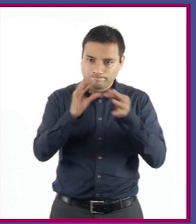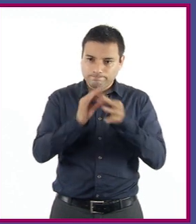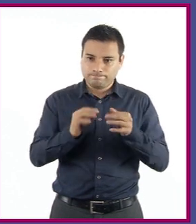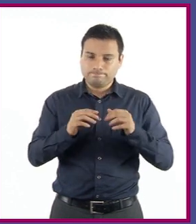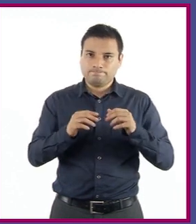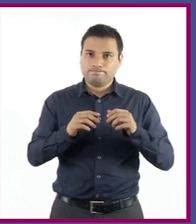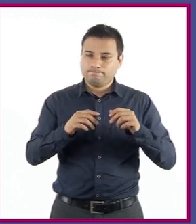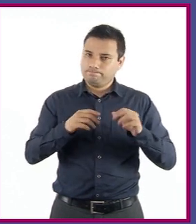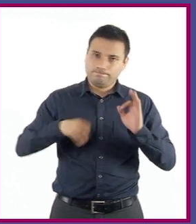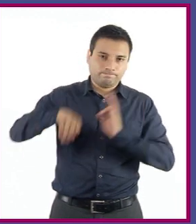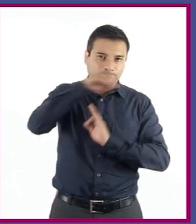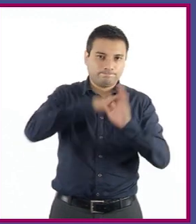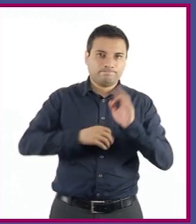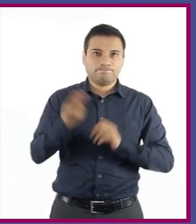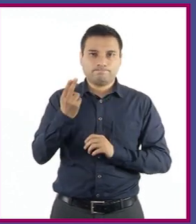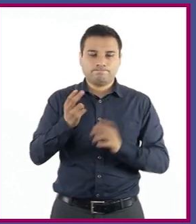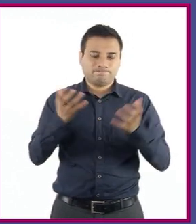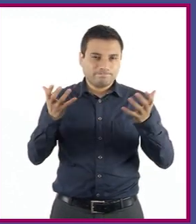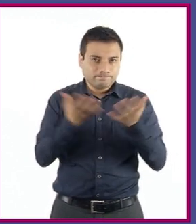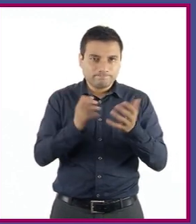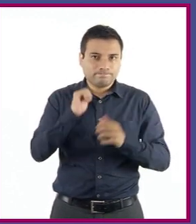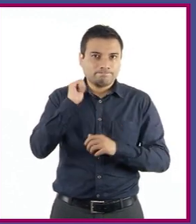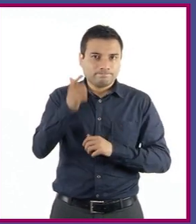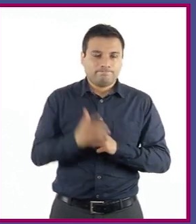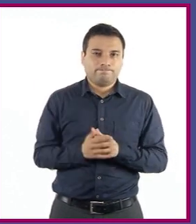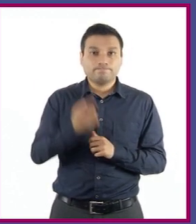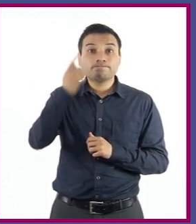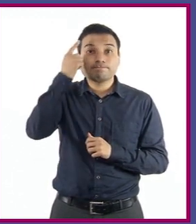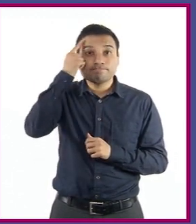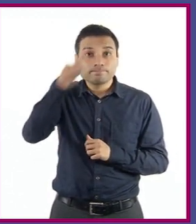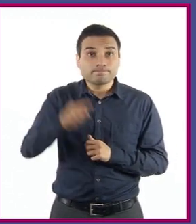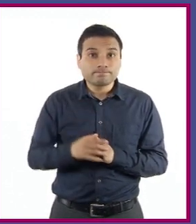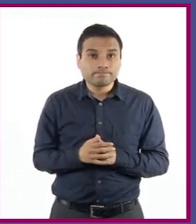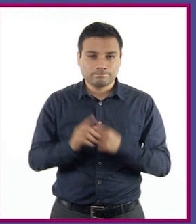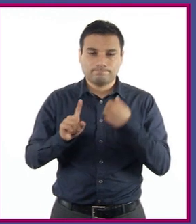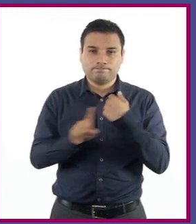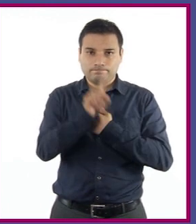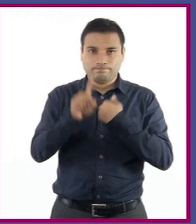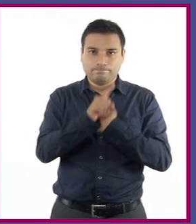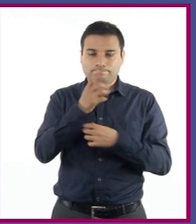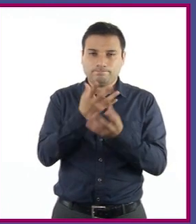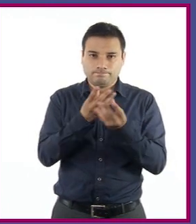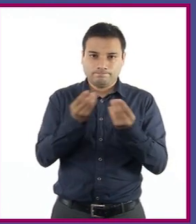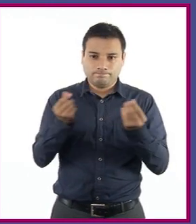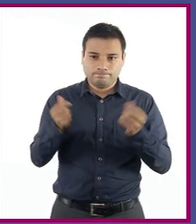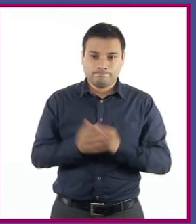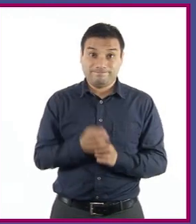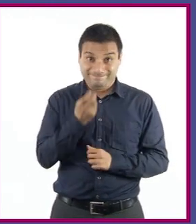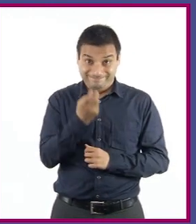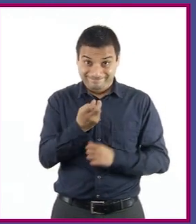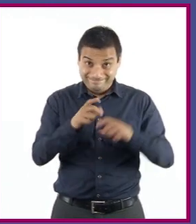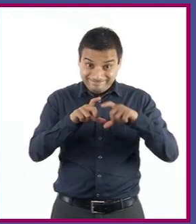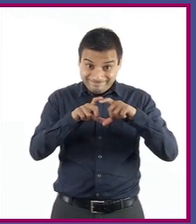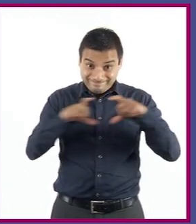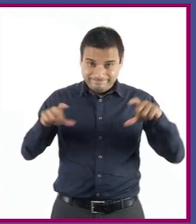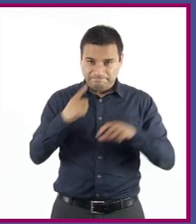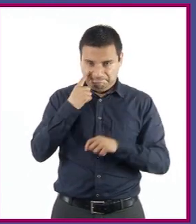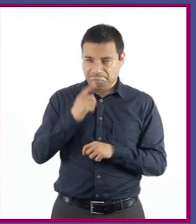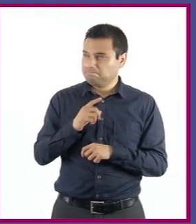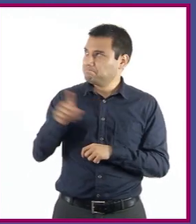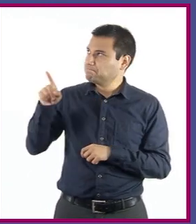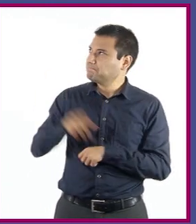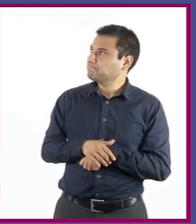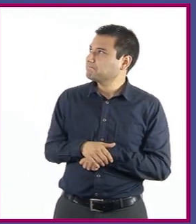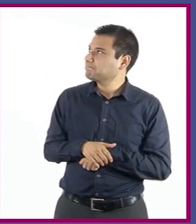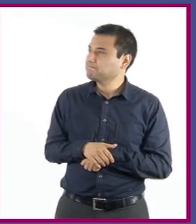en el asunto y emprender acciones que ayuden a mitigar el problema. En este párrafo se utilizó el marcador